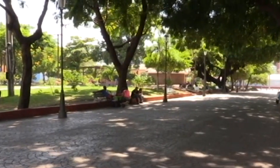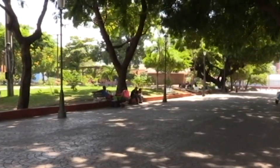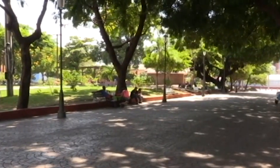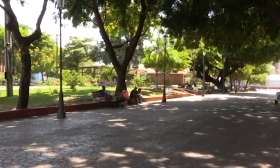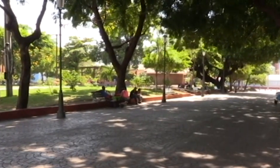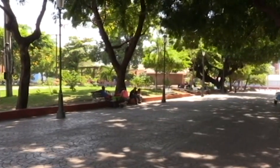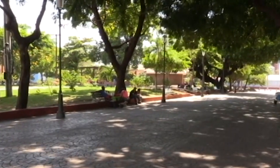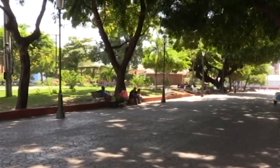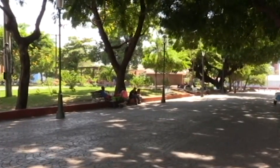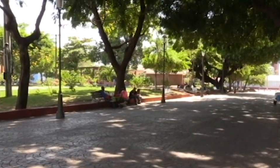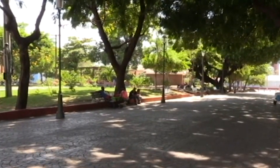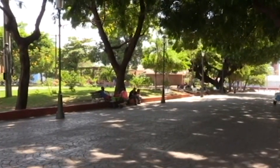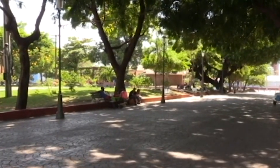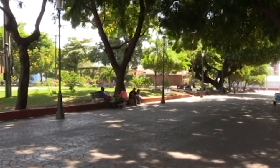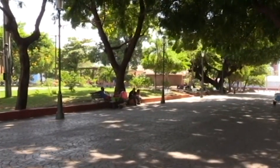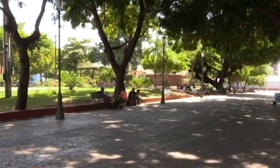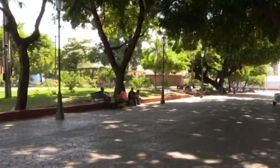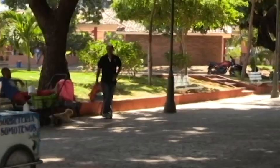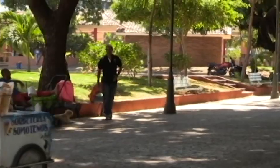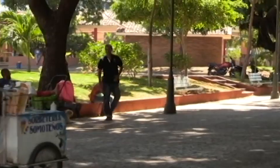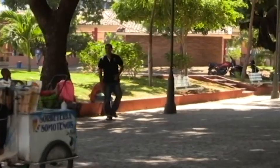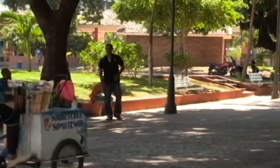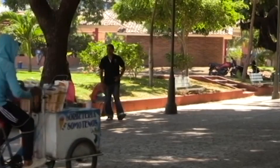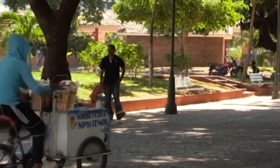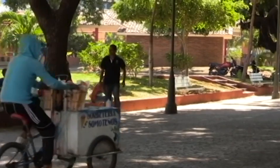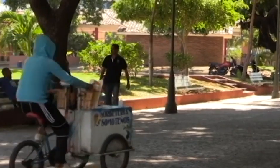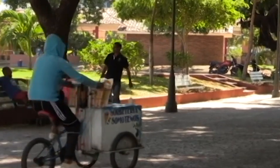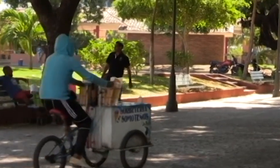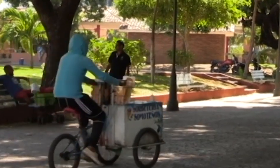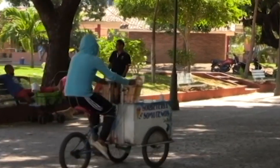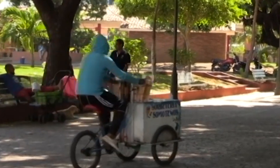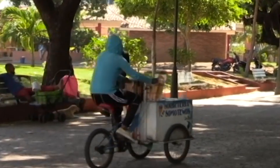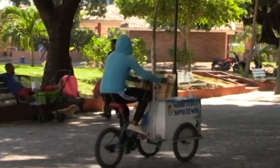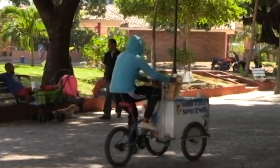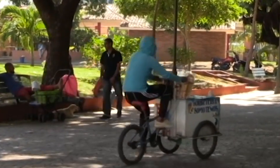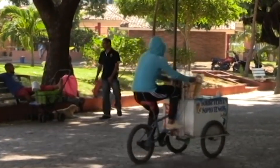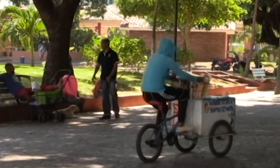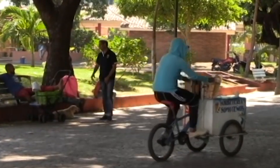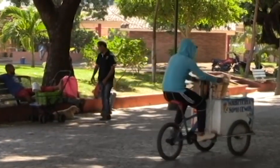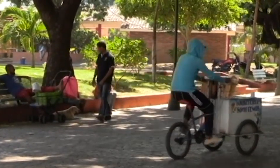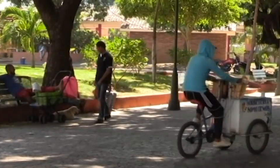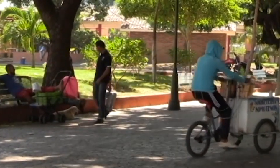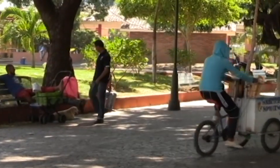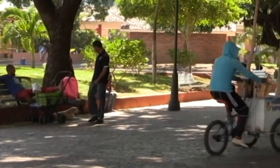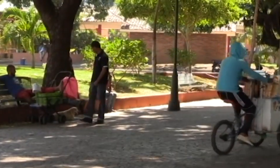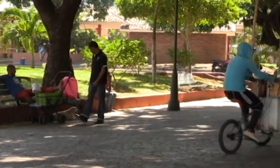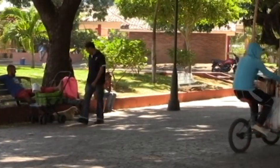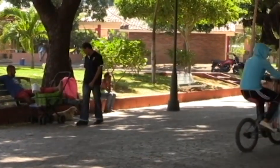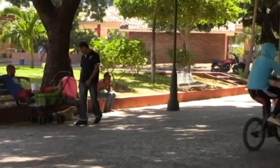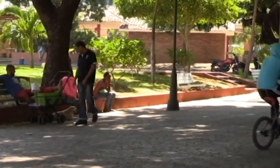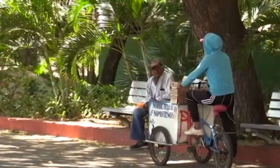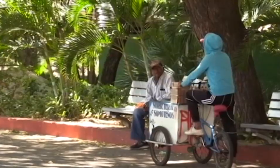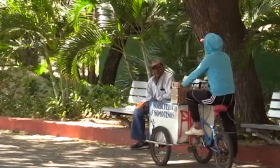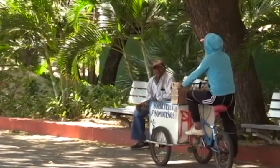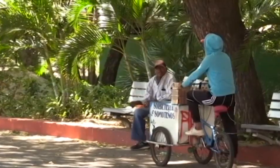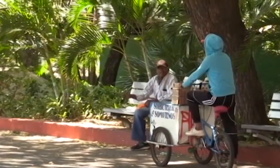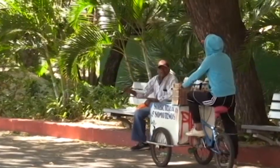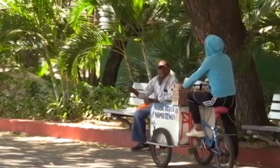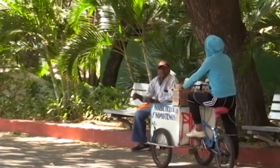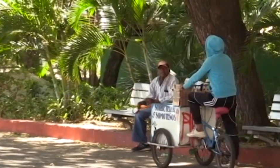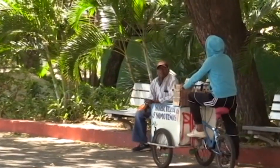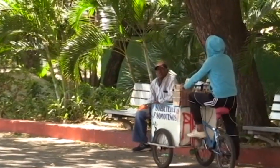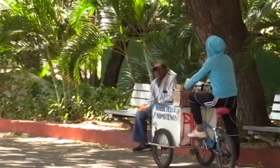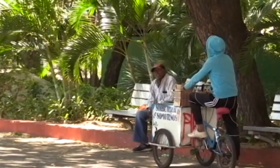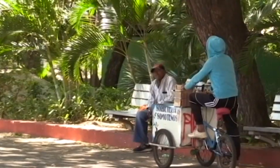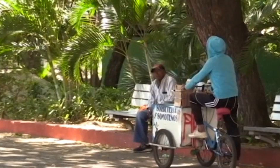Murillo, vicepresidenta y esposa de Ortega, ha usado referencias religiosas para hablar del coronavirus y da gracias infinitas